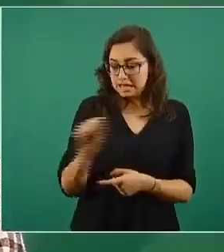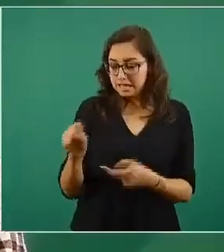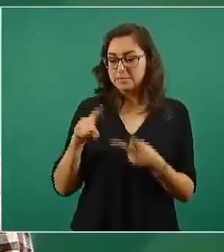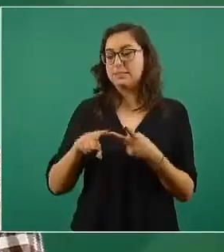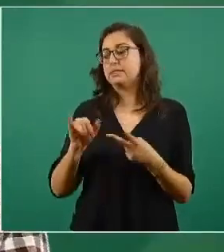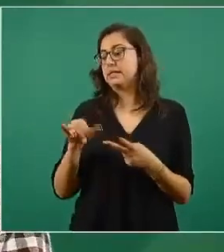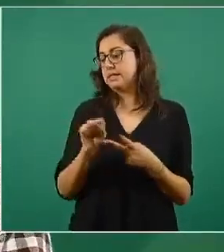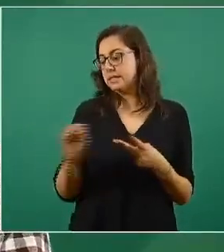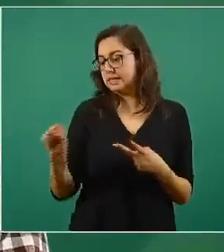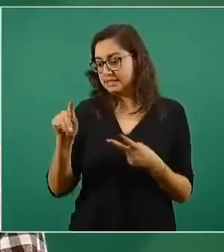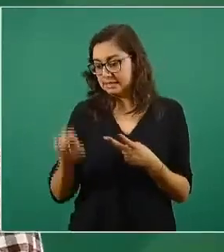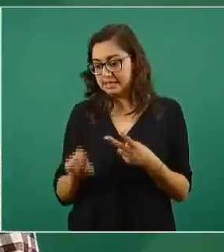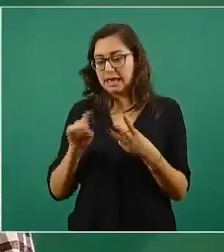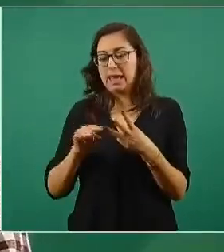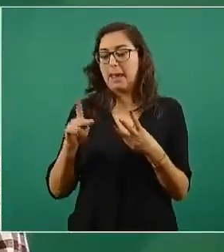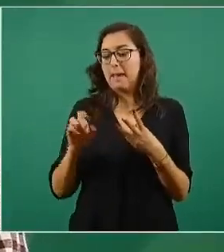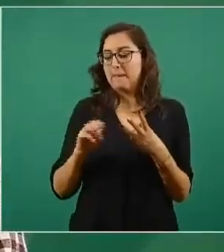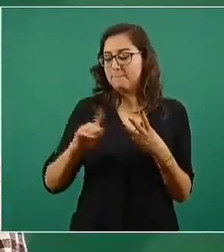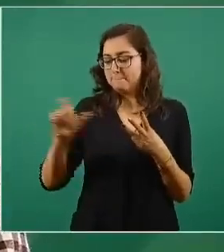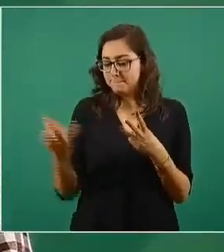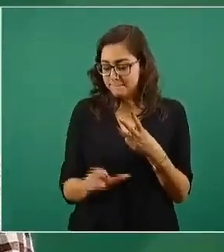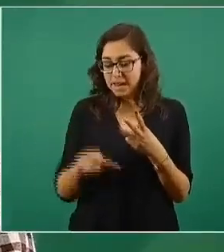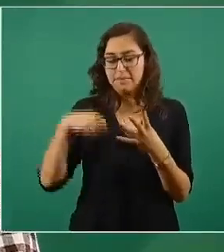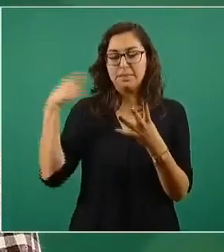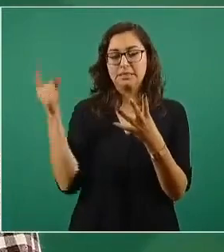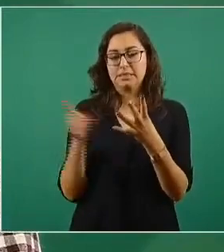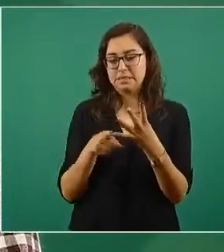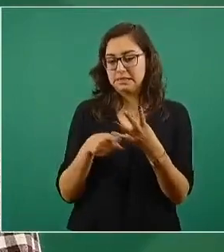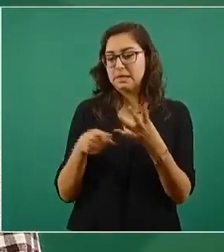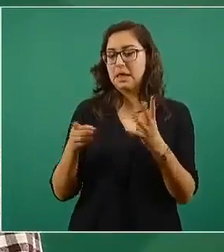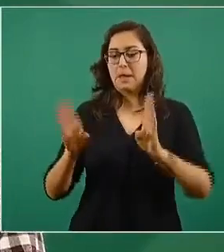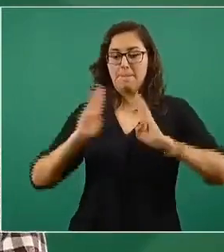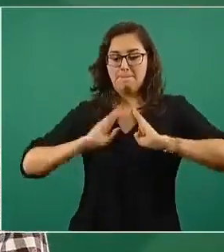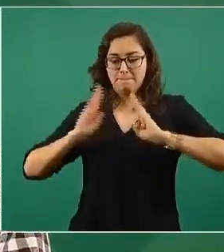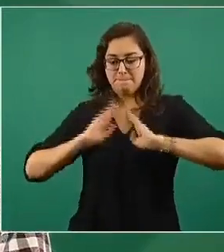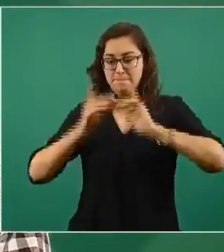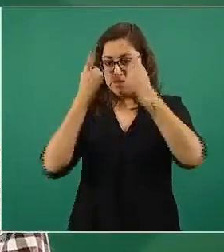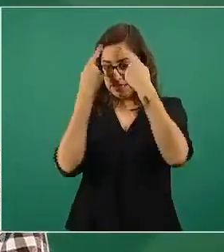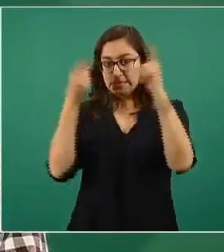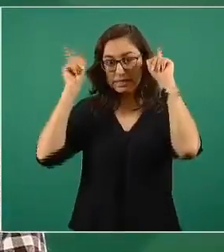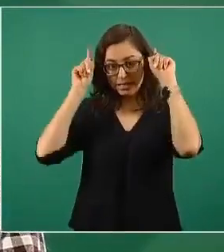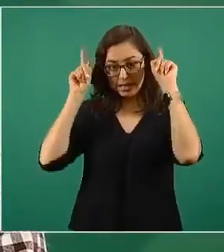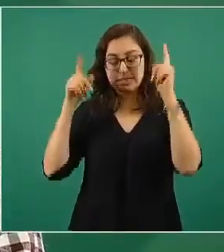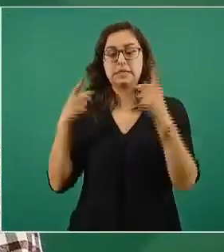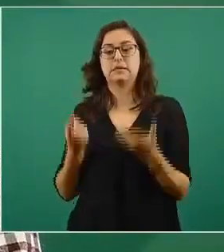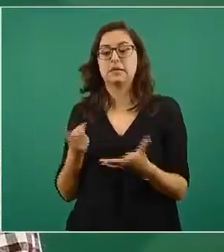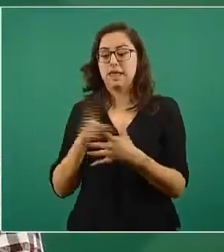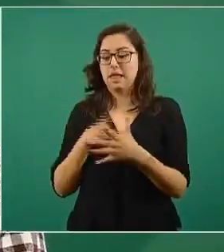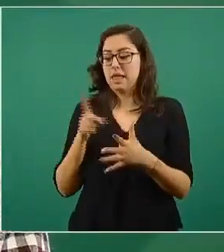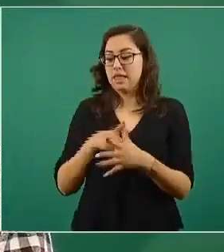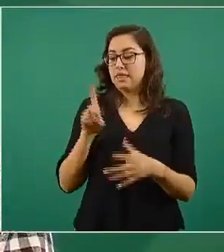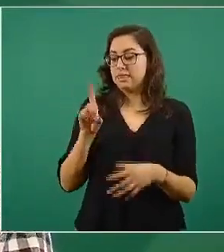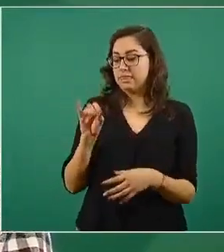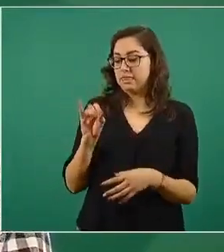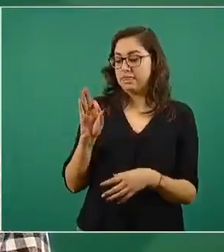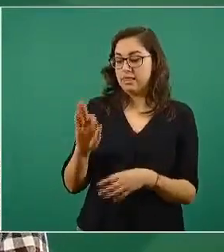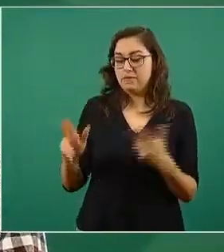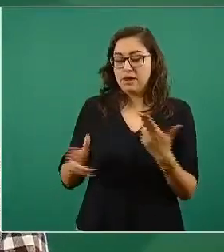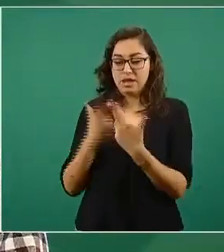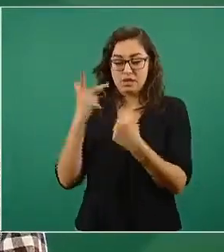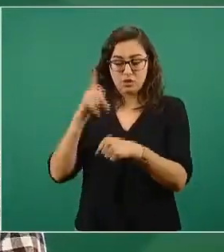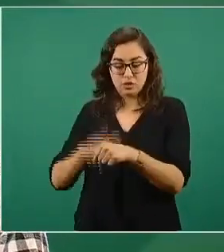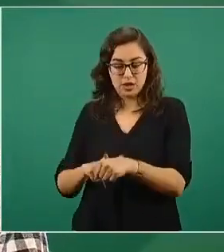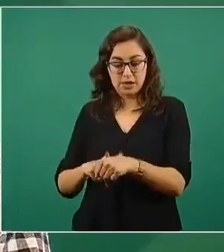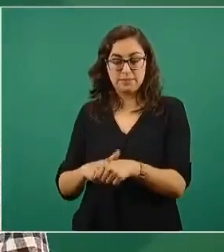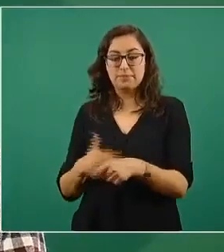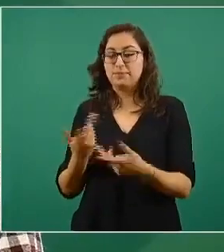ISSSTE, los servicios médicos de Pemex, los servicios médicos militares y navales, el DIF nacional